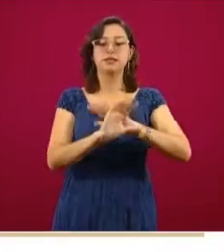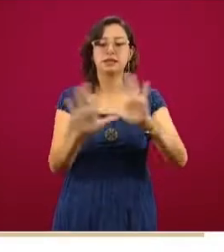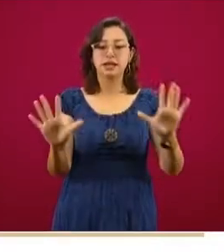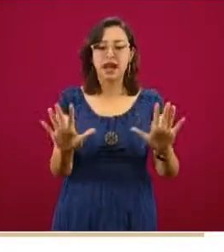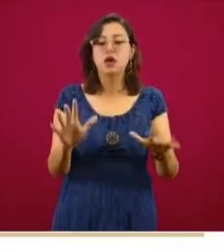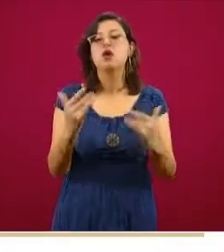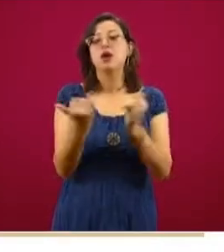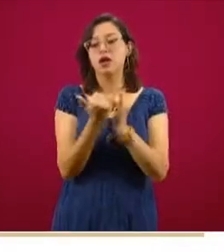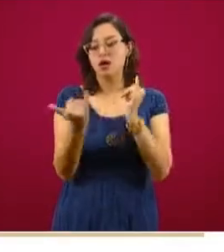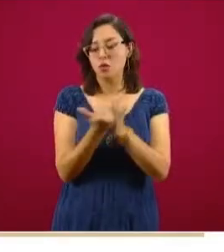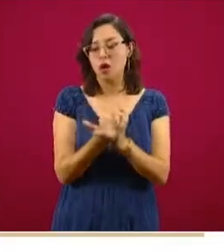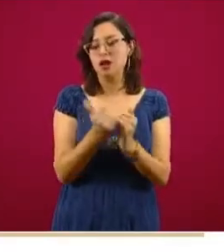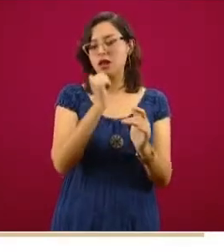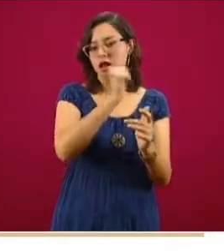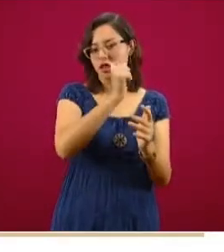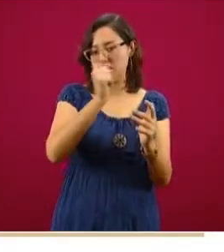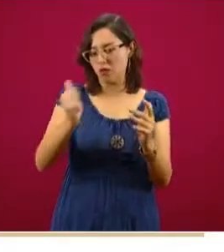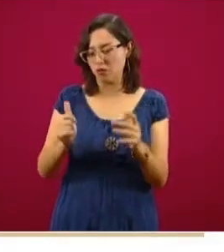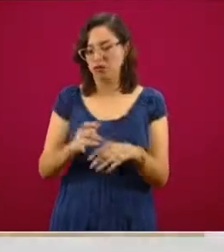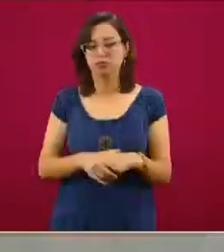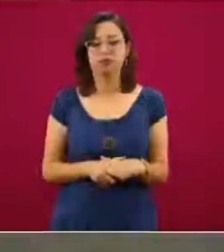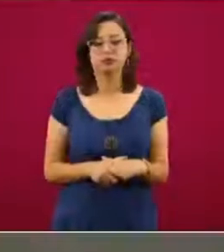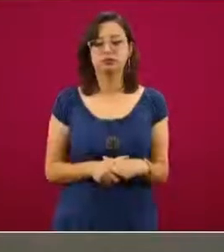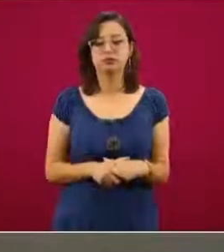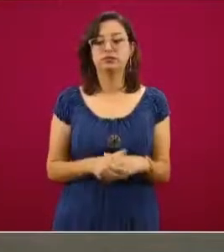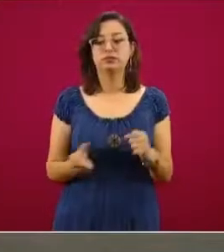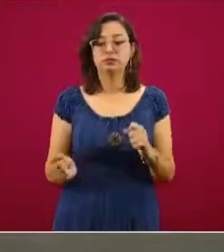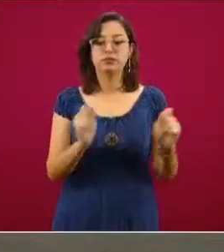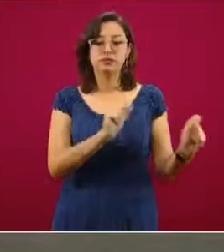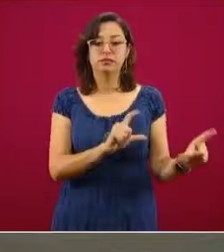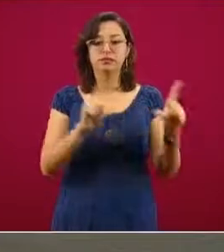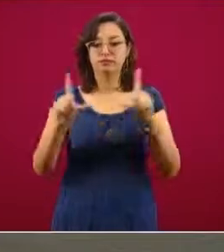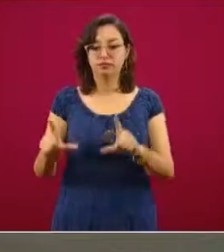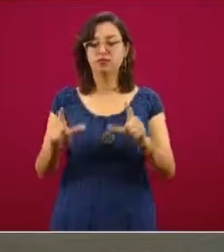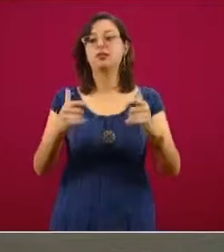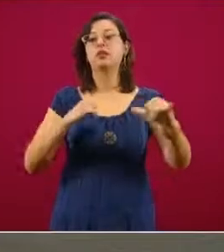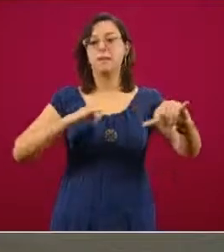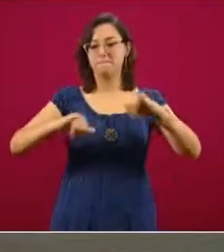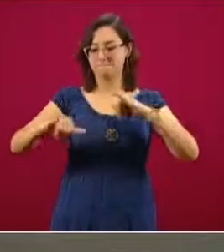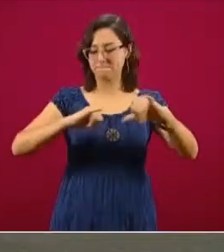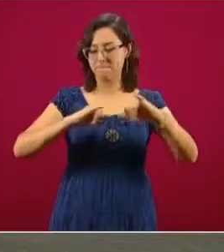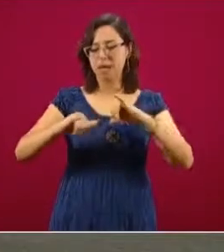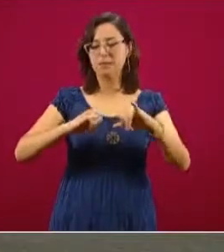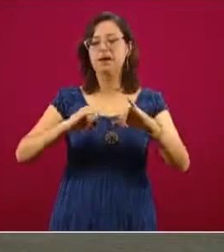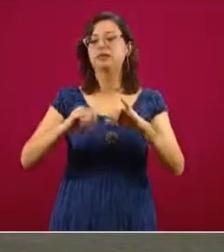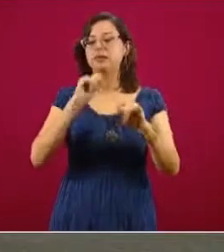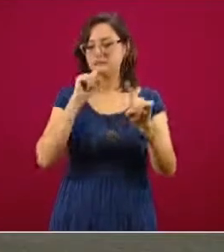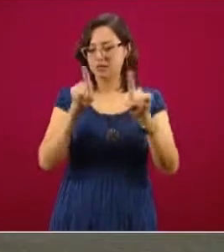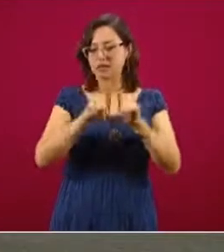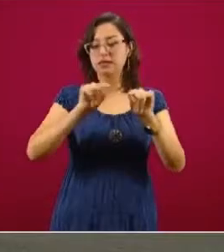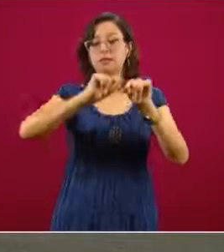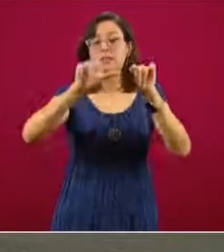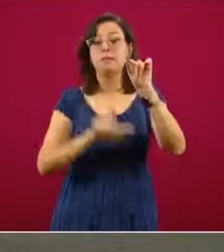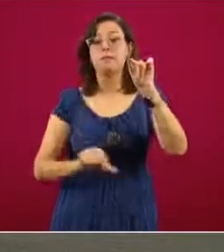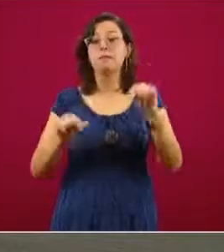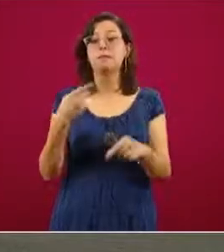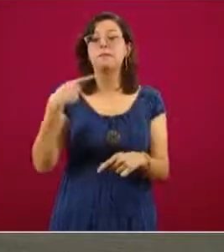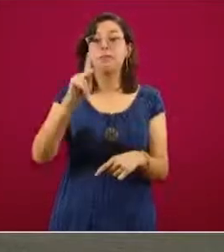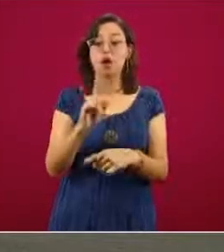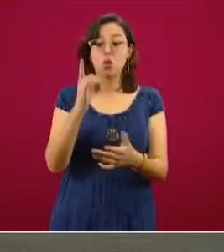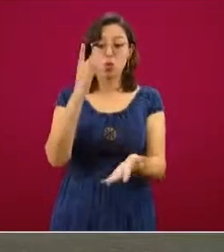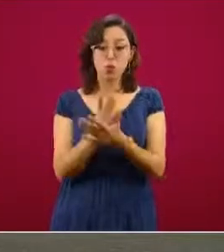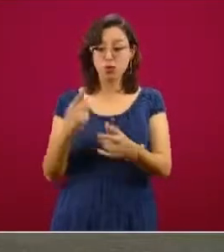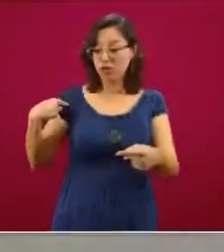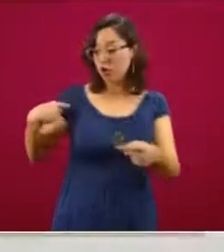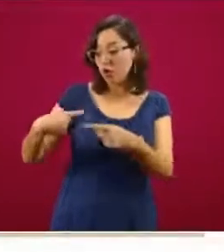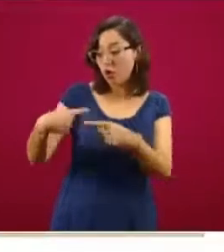total en cada uno de ellos. En la siguiente diapositiva es un mapa similar, solo que ahora vamos a ver la distribución solo de la epidemia activa,